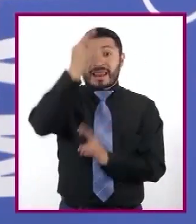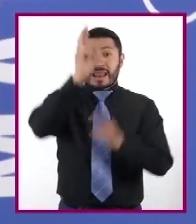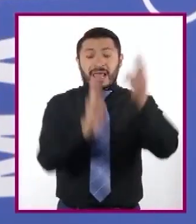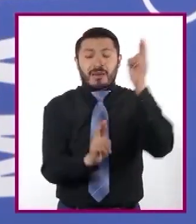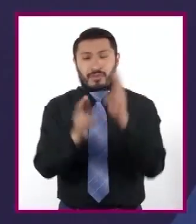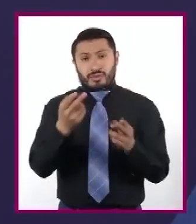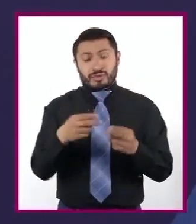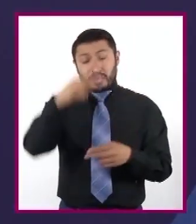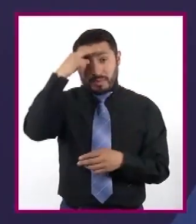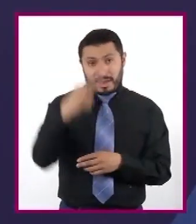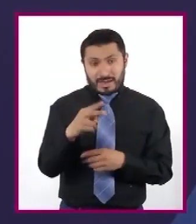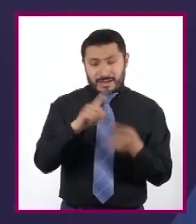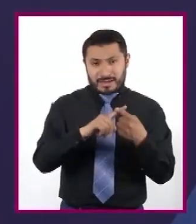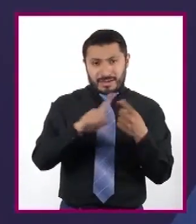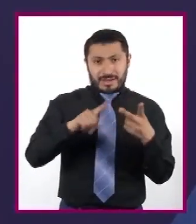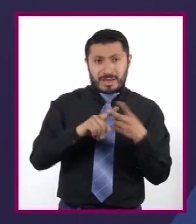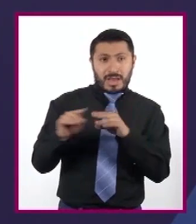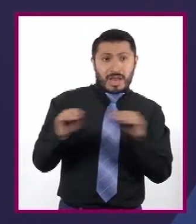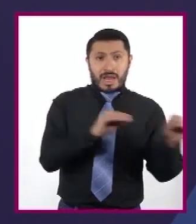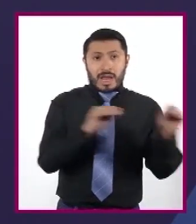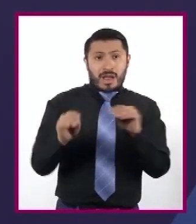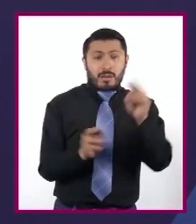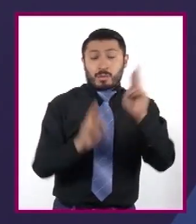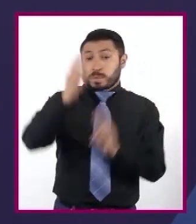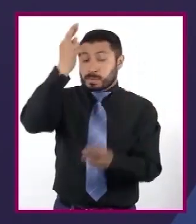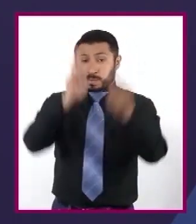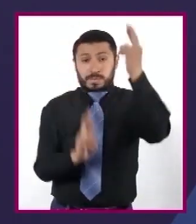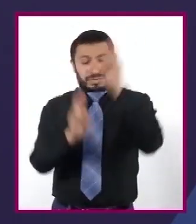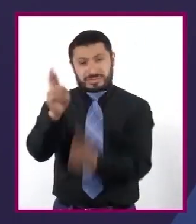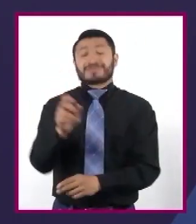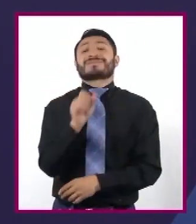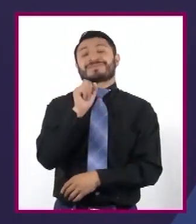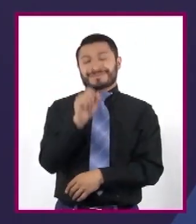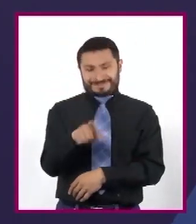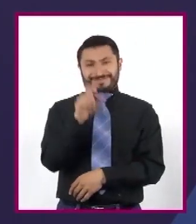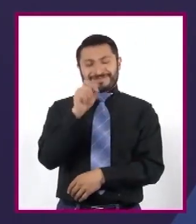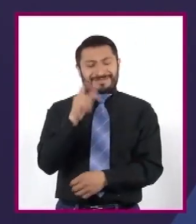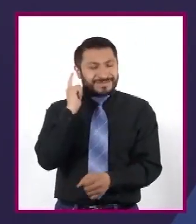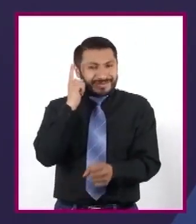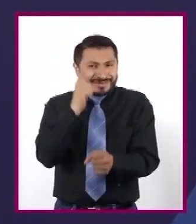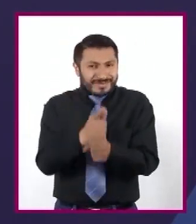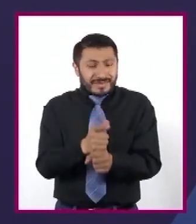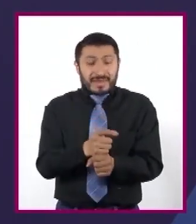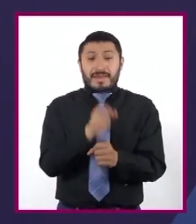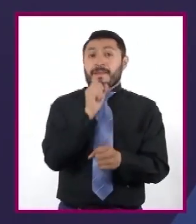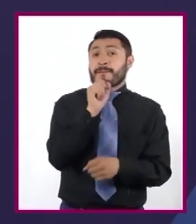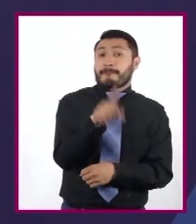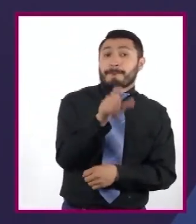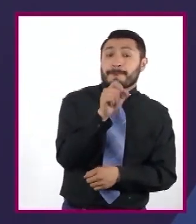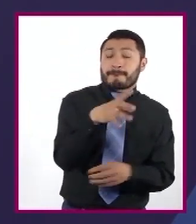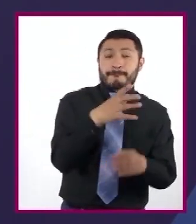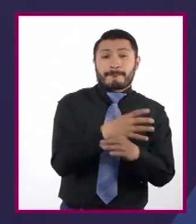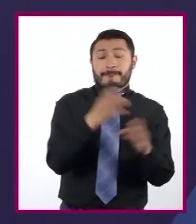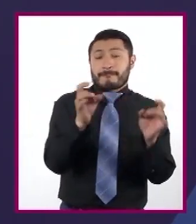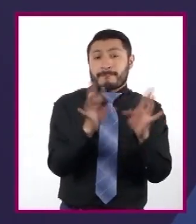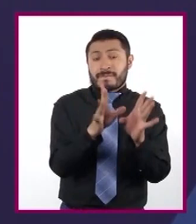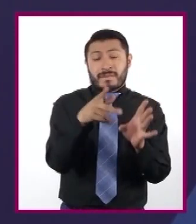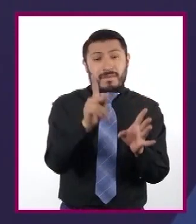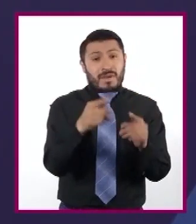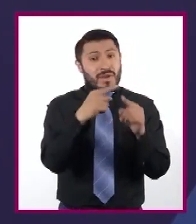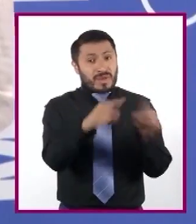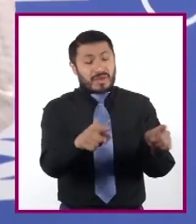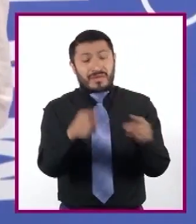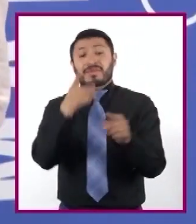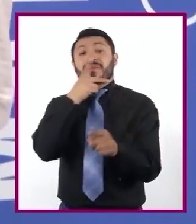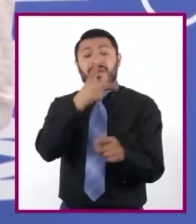revolucionario. Exacto. ¿Se dieron cuenta cómo en el texto anterior se refieren a un mismo hecho pero de maneras